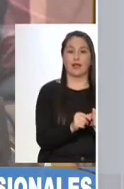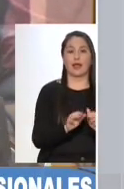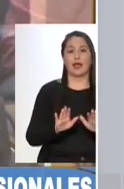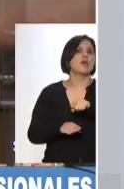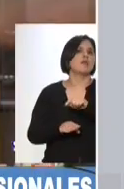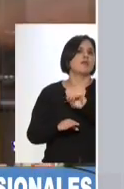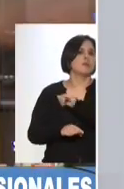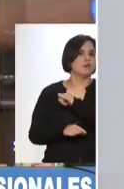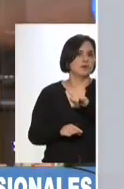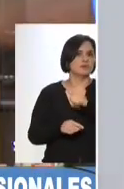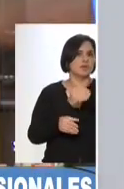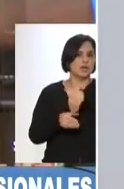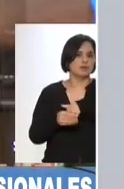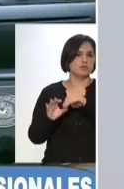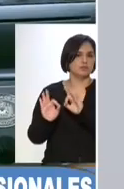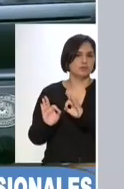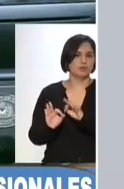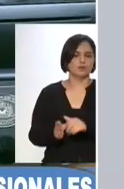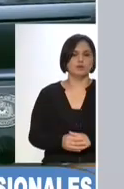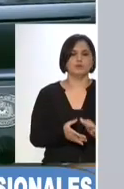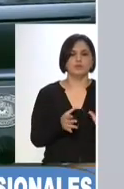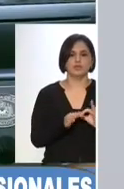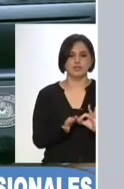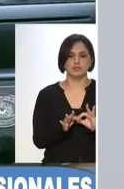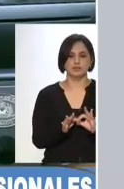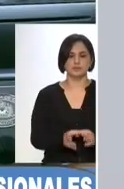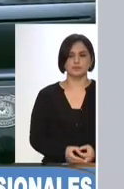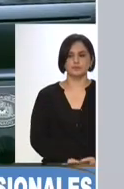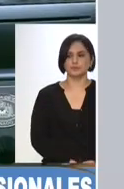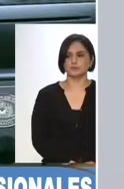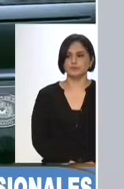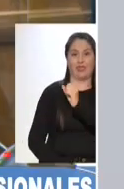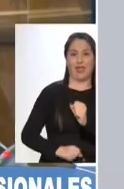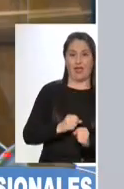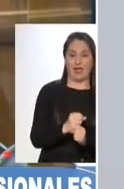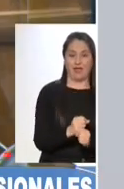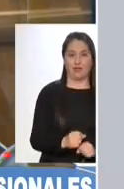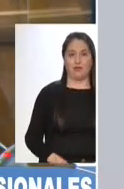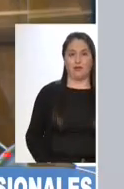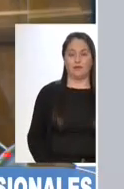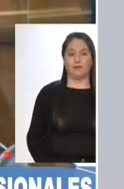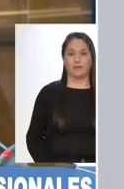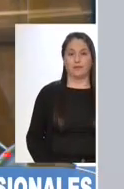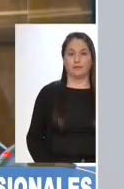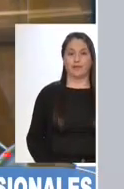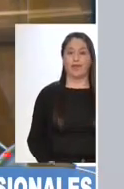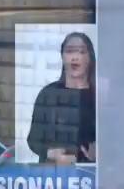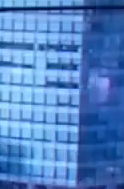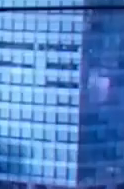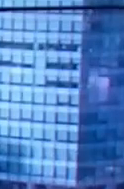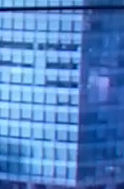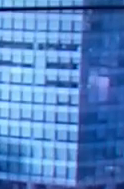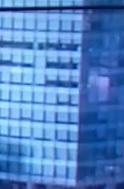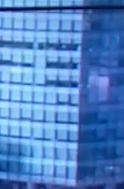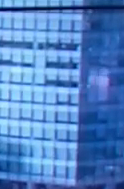justamente a la comisión investigadora que va a presidir. Que le vaya muy bien. Sí, muchas gracias. Gracias, Muy buenos días, que estén muy Buenos días. Buenos días para ti también. Gracias.